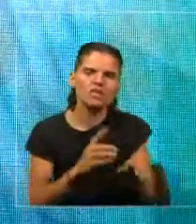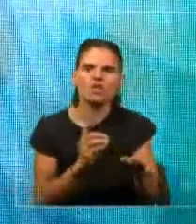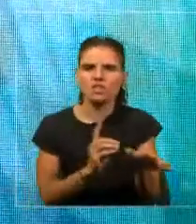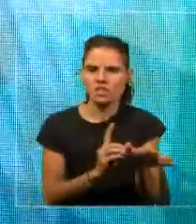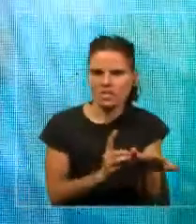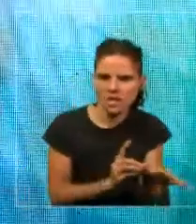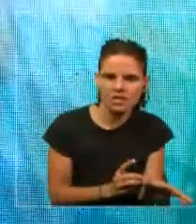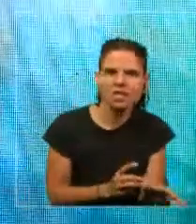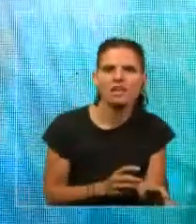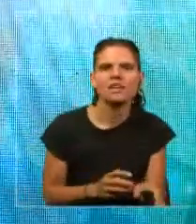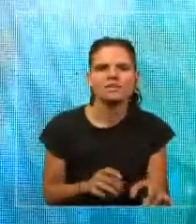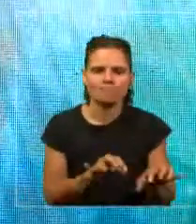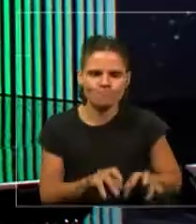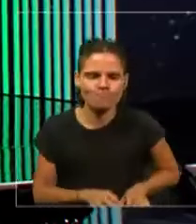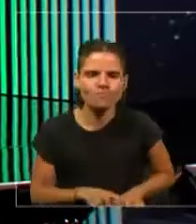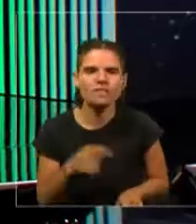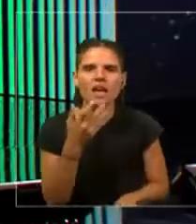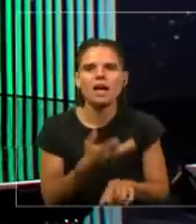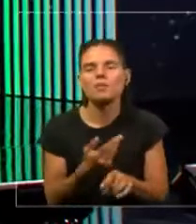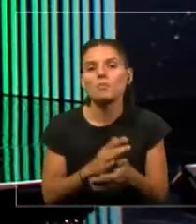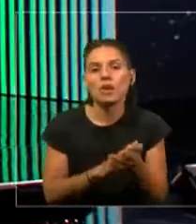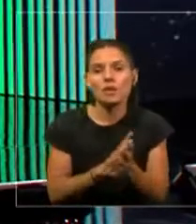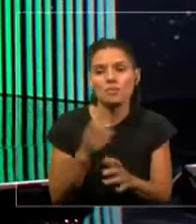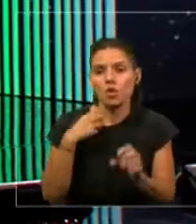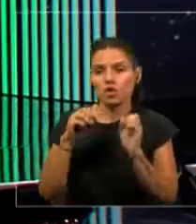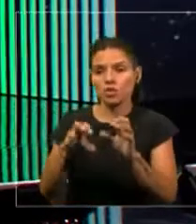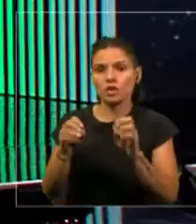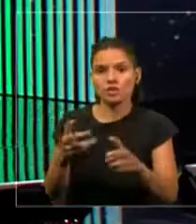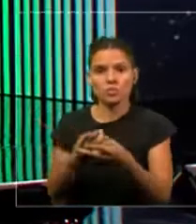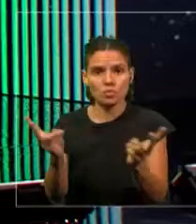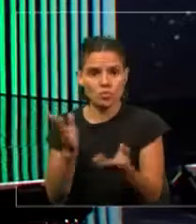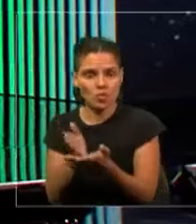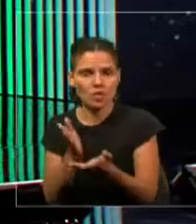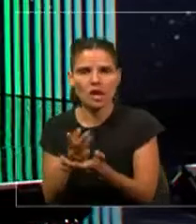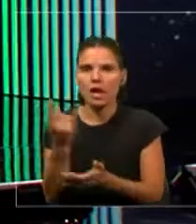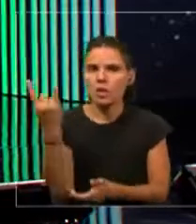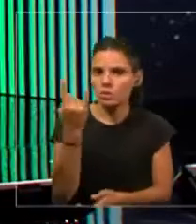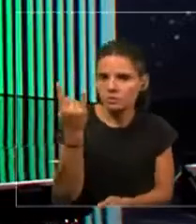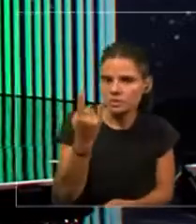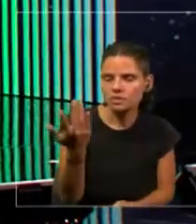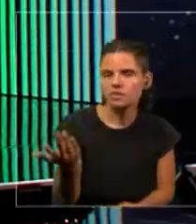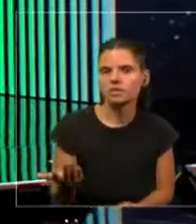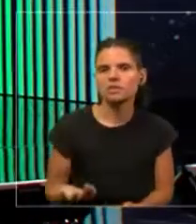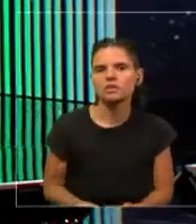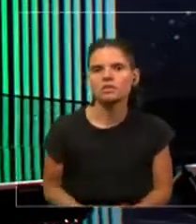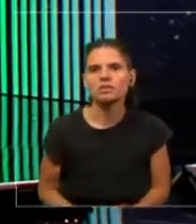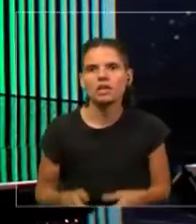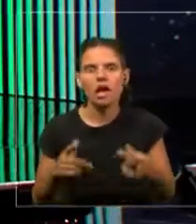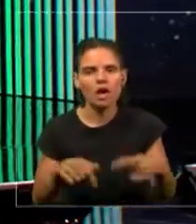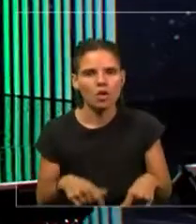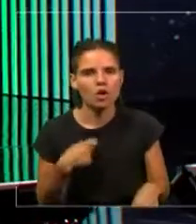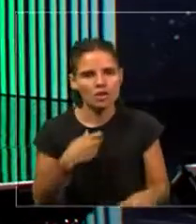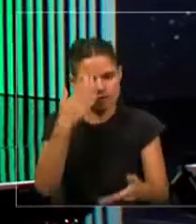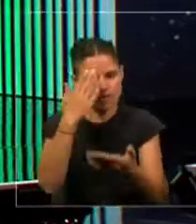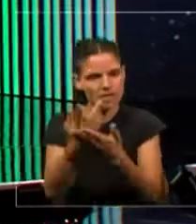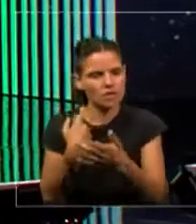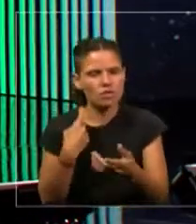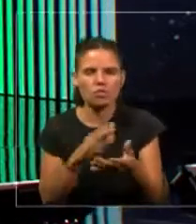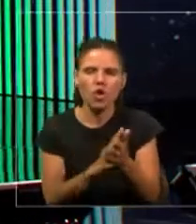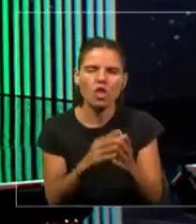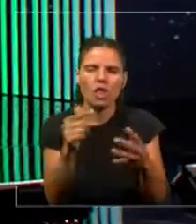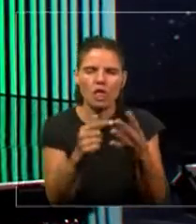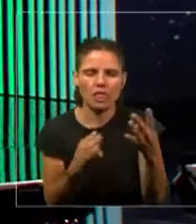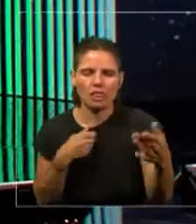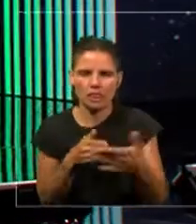La educación, escuela pública, universidad. Hoy día, frente a todas las dificultades que encontramos, hay un milagro,